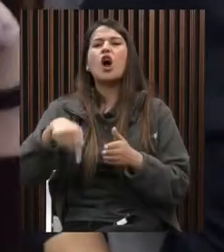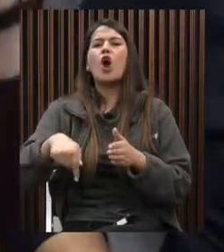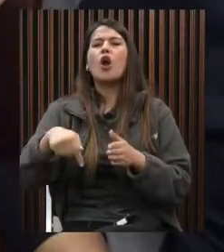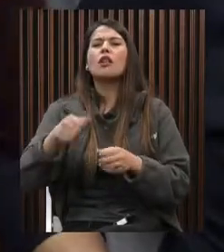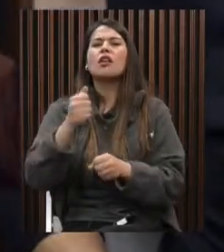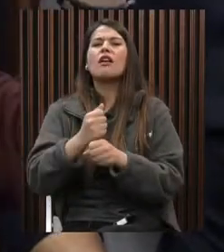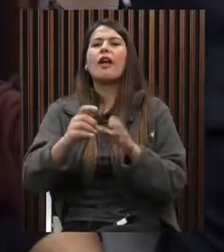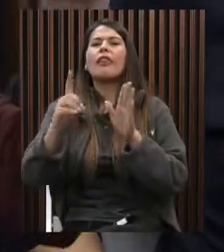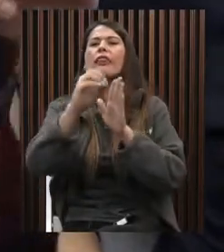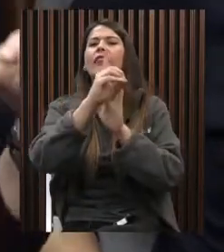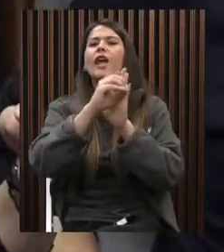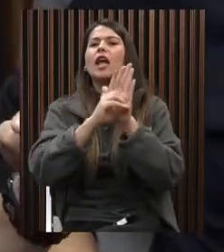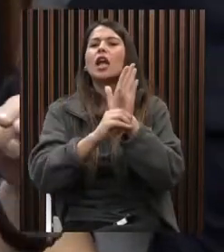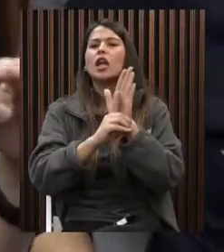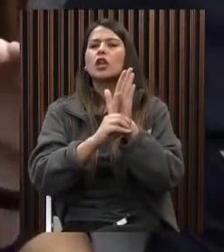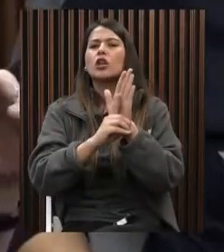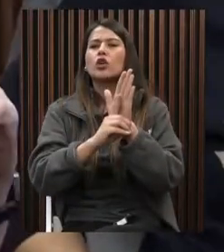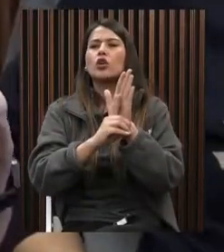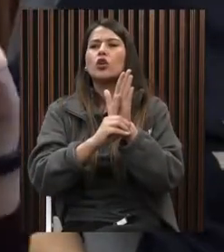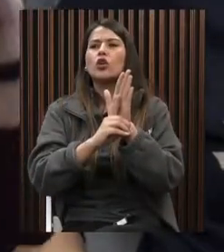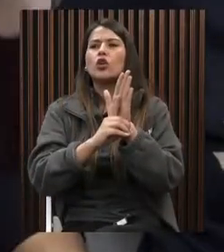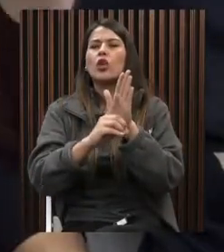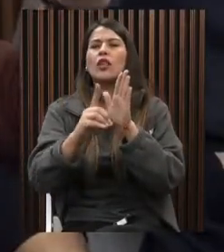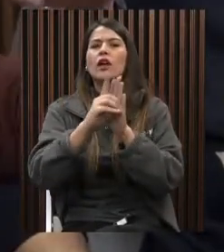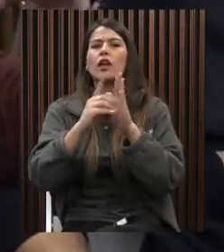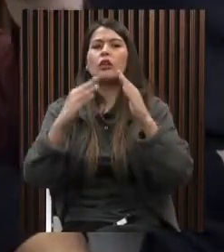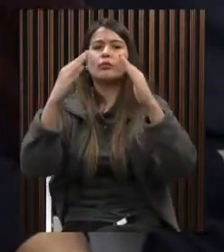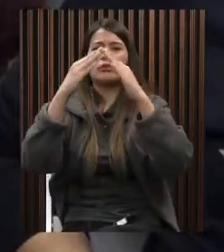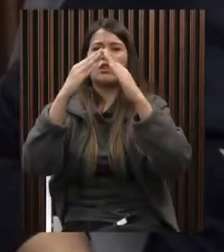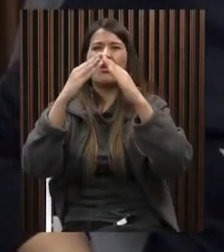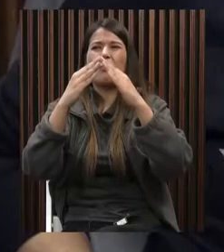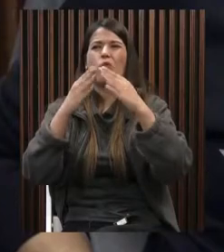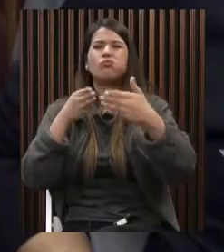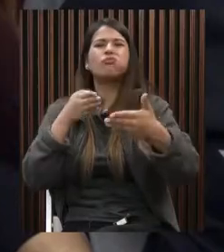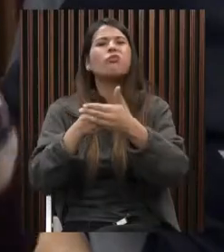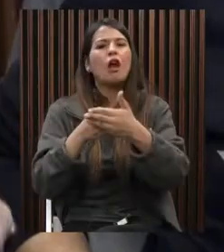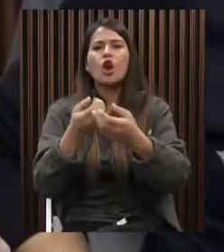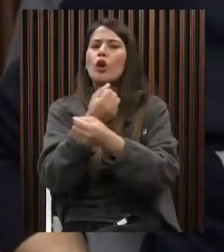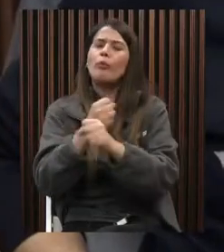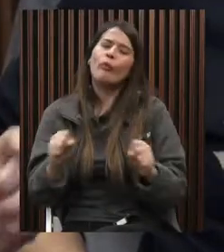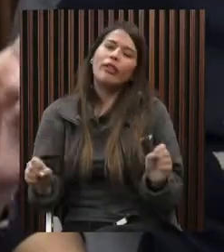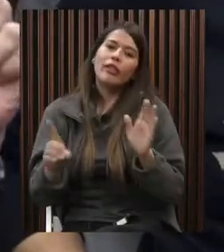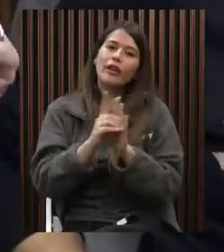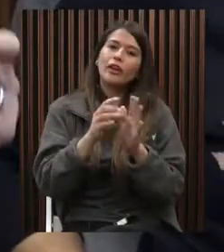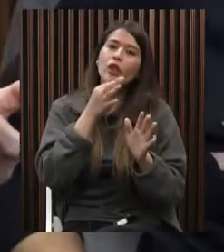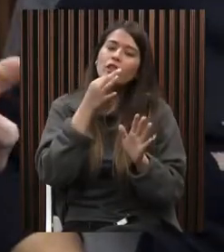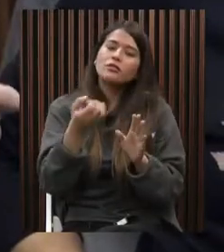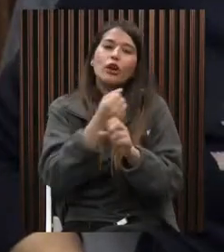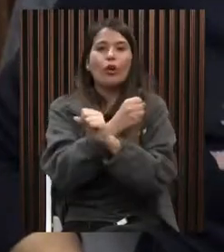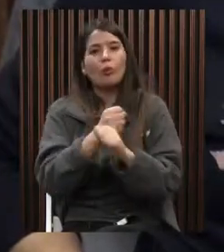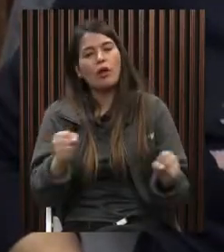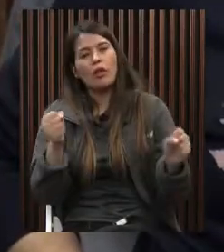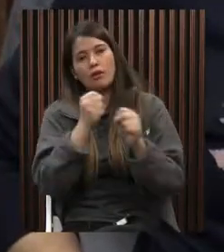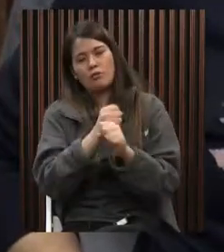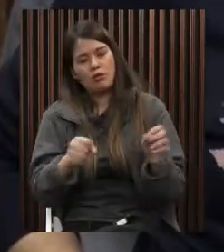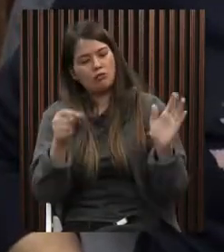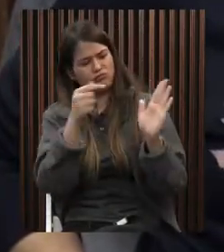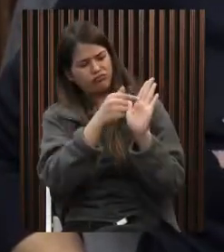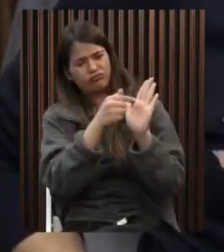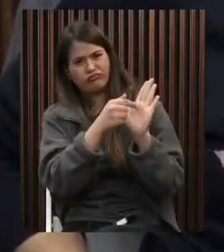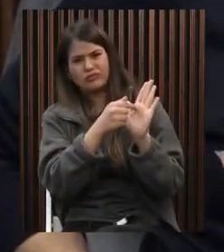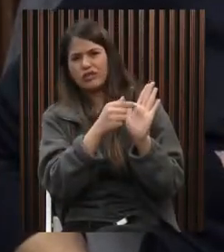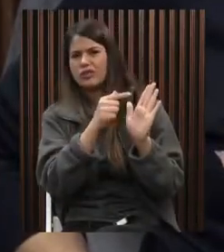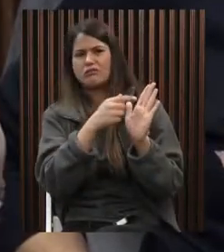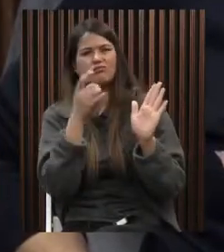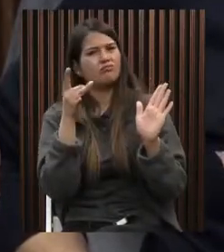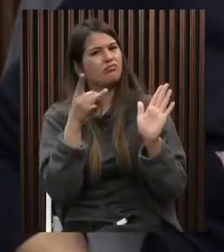déficit donde les poníamos a priori un techo. No pueden esto, pueden hasta aquí, etcétera. Entonces parece un